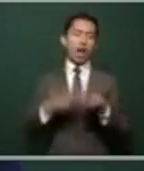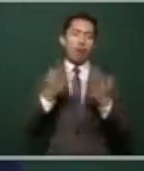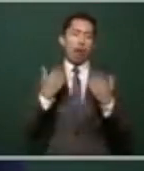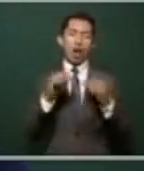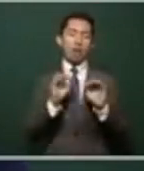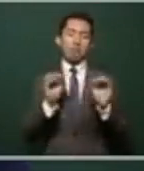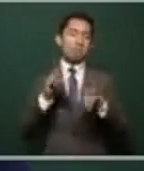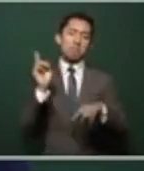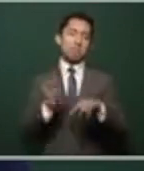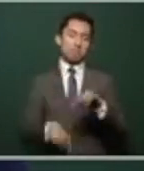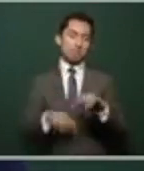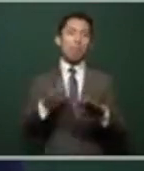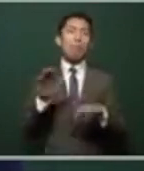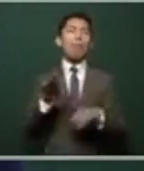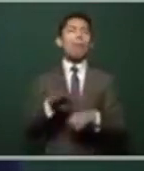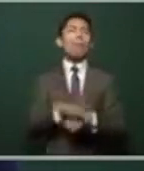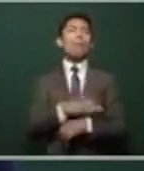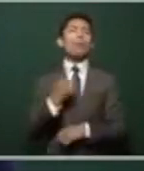imposición,